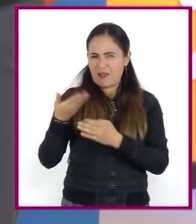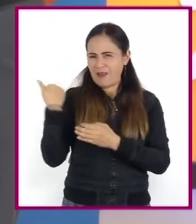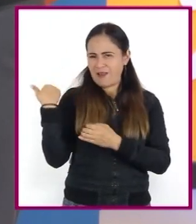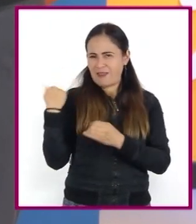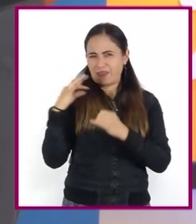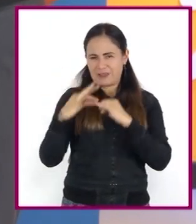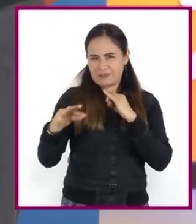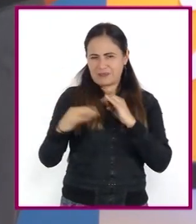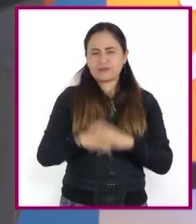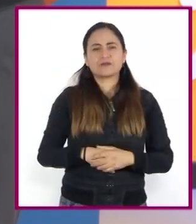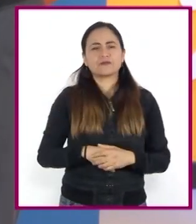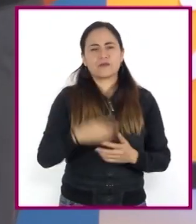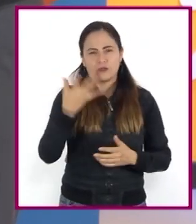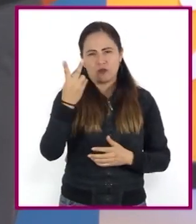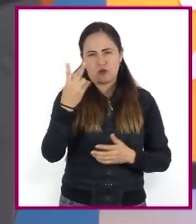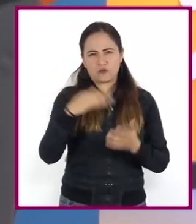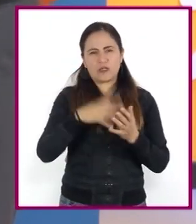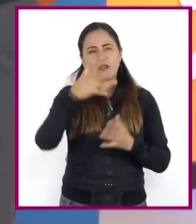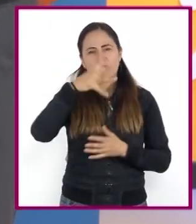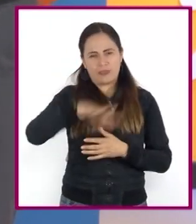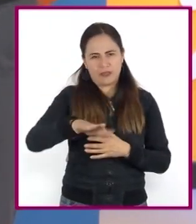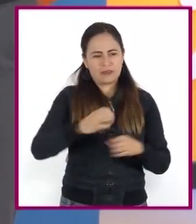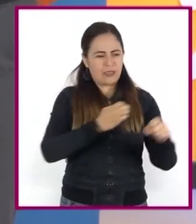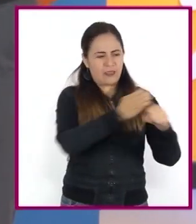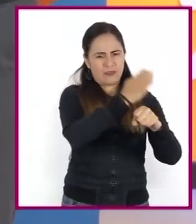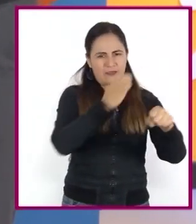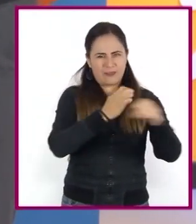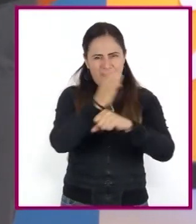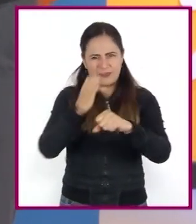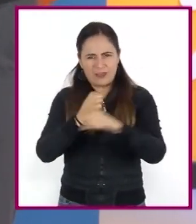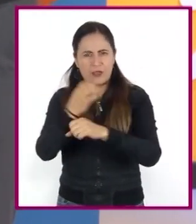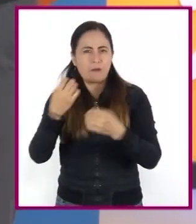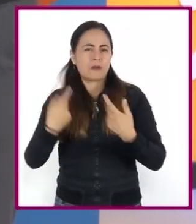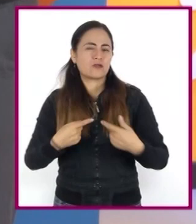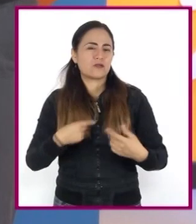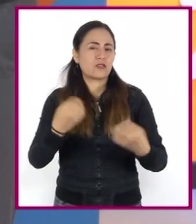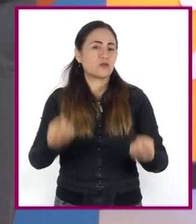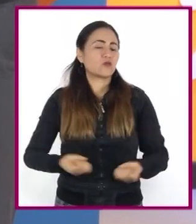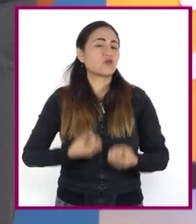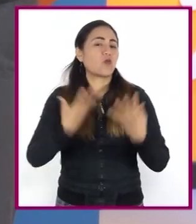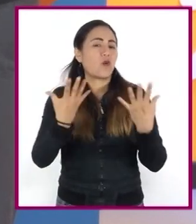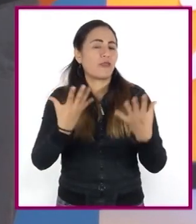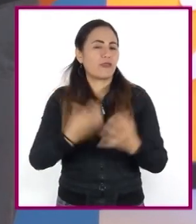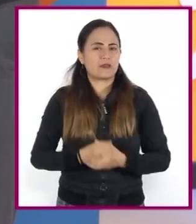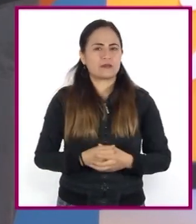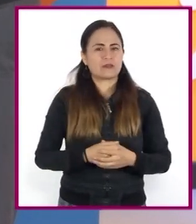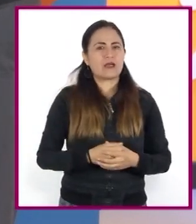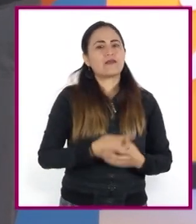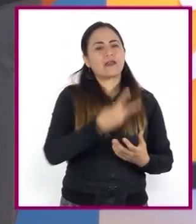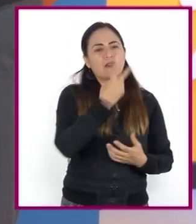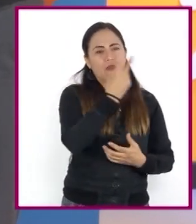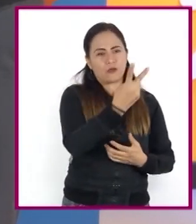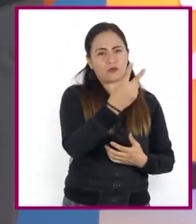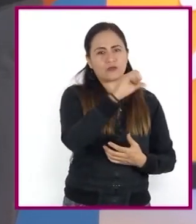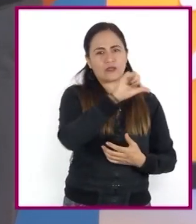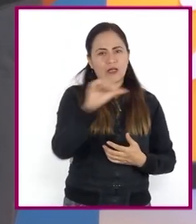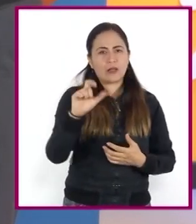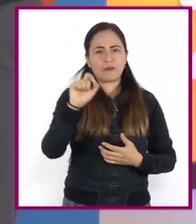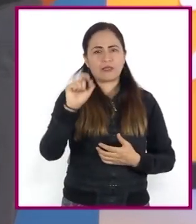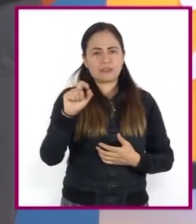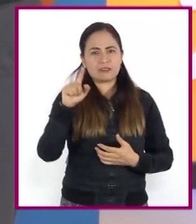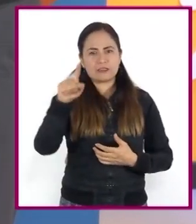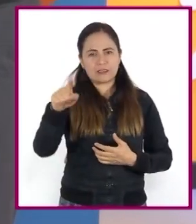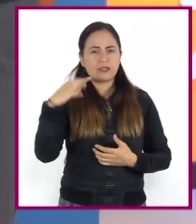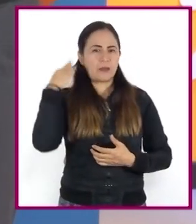en relación al número de habitantes por entidad federativa que se llevó a cabo del 2 al 27 de marzo